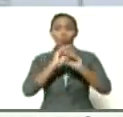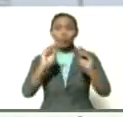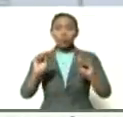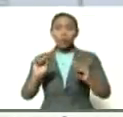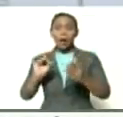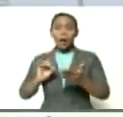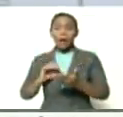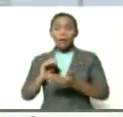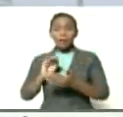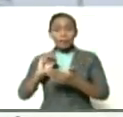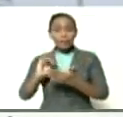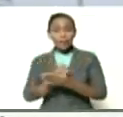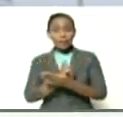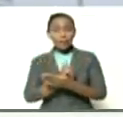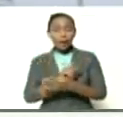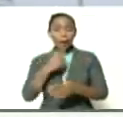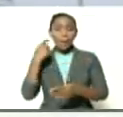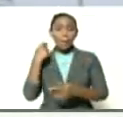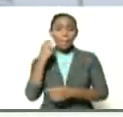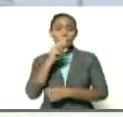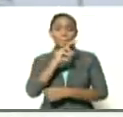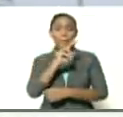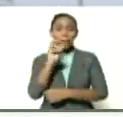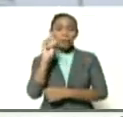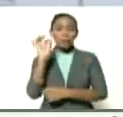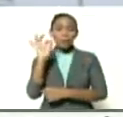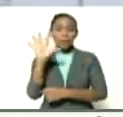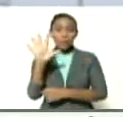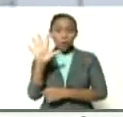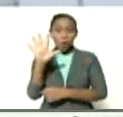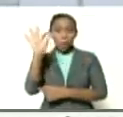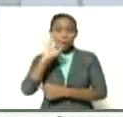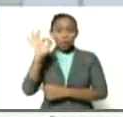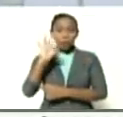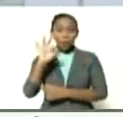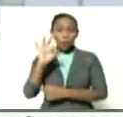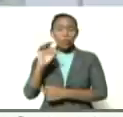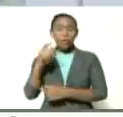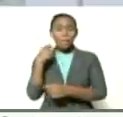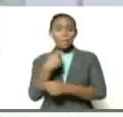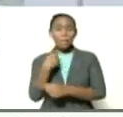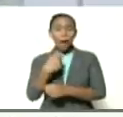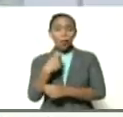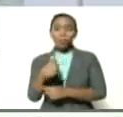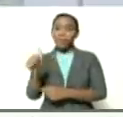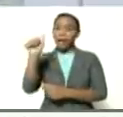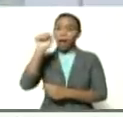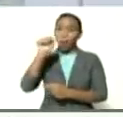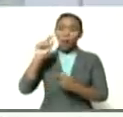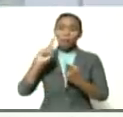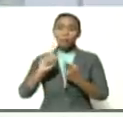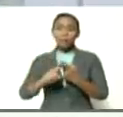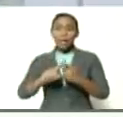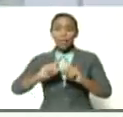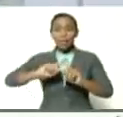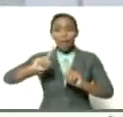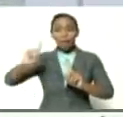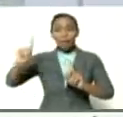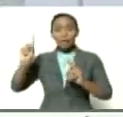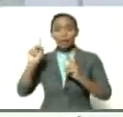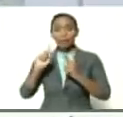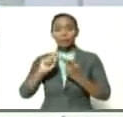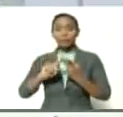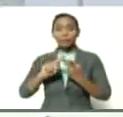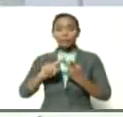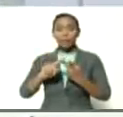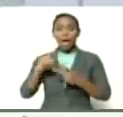exoneración de pago de un 25% de tarifa de agua potable y de electricidad para